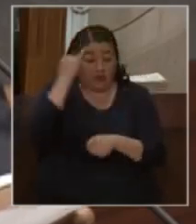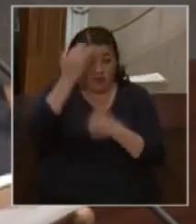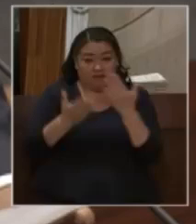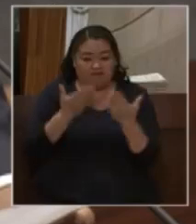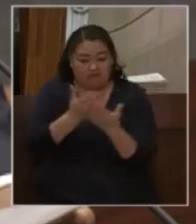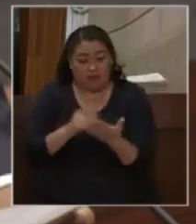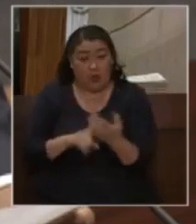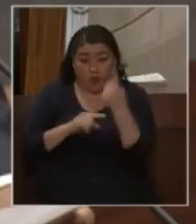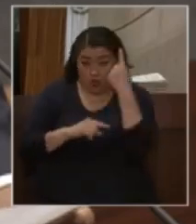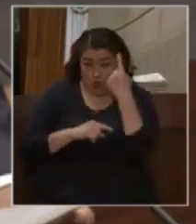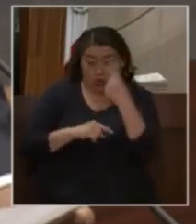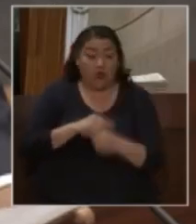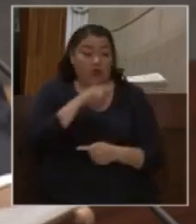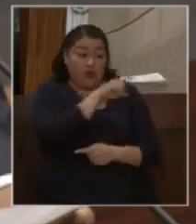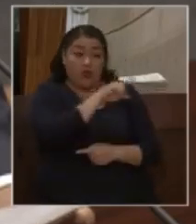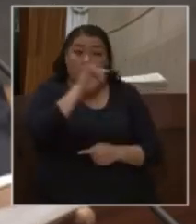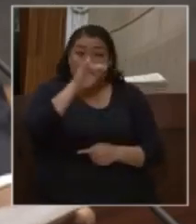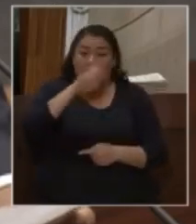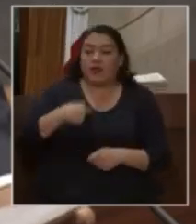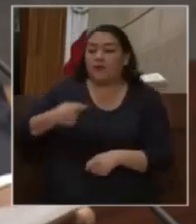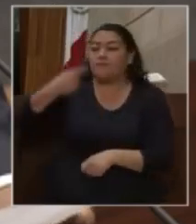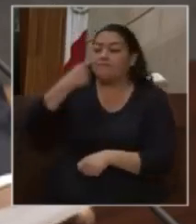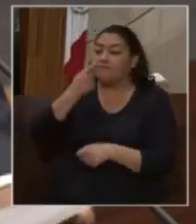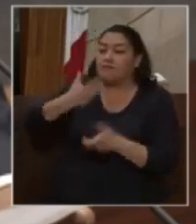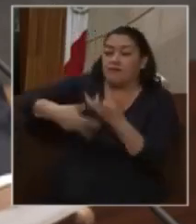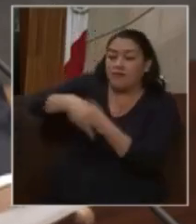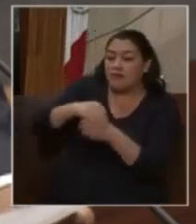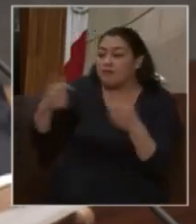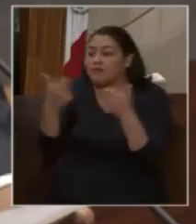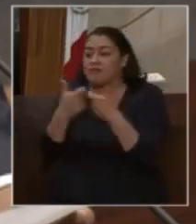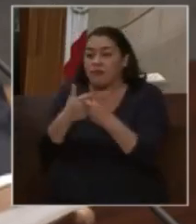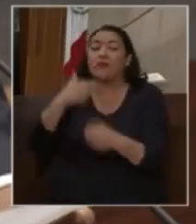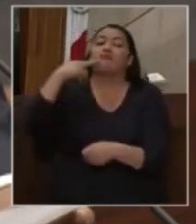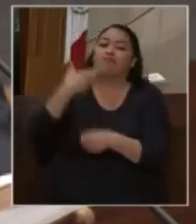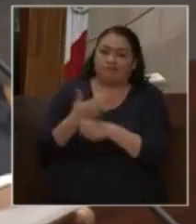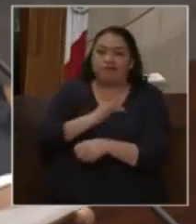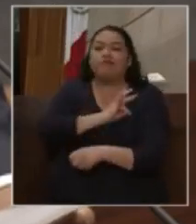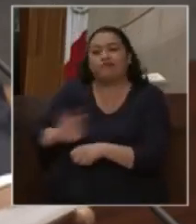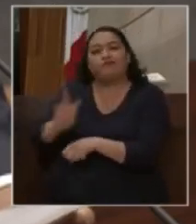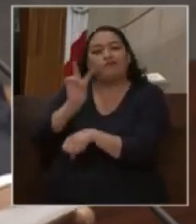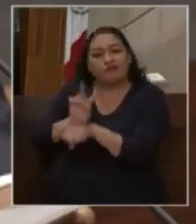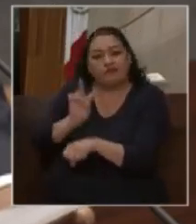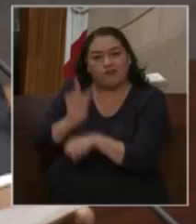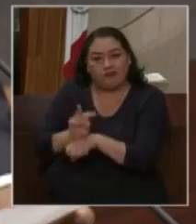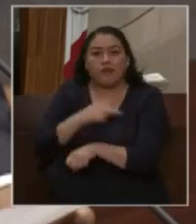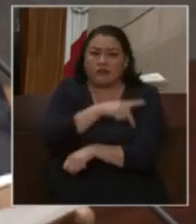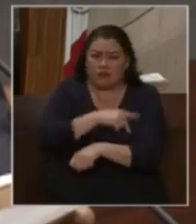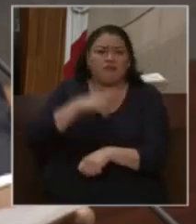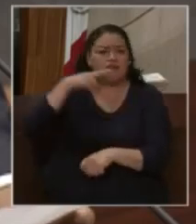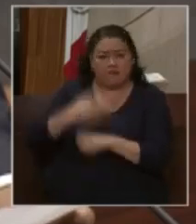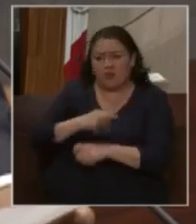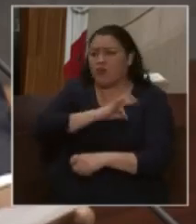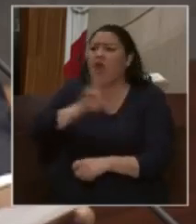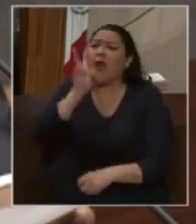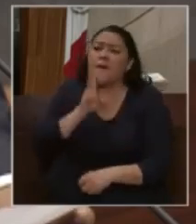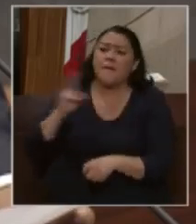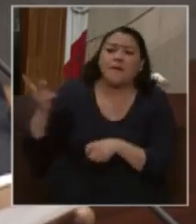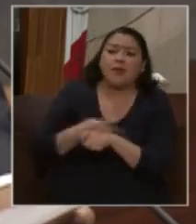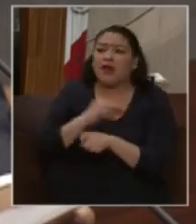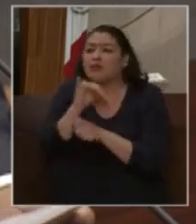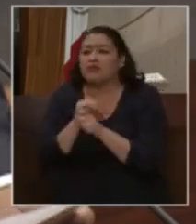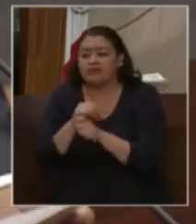está facultado para fiscalizar los recursos públicos y privados que recibe un partido político, por lo que tiene competencia formal para investigar los